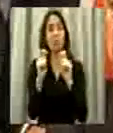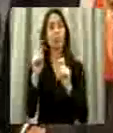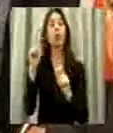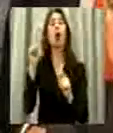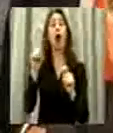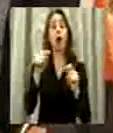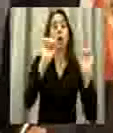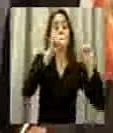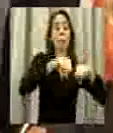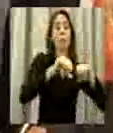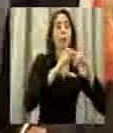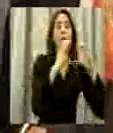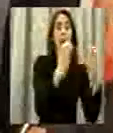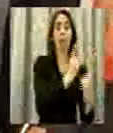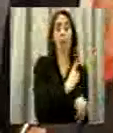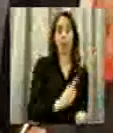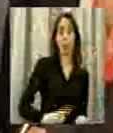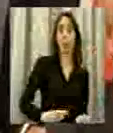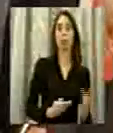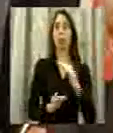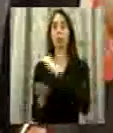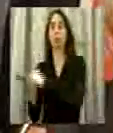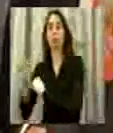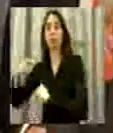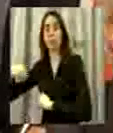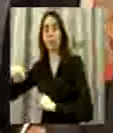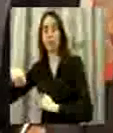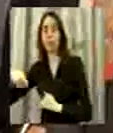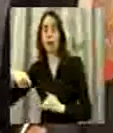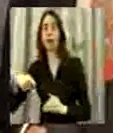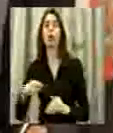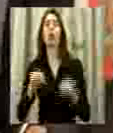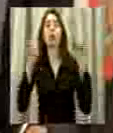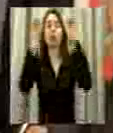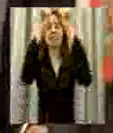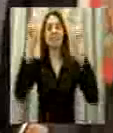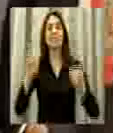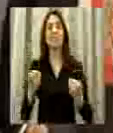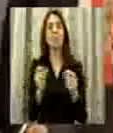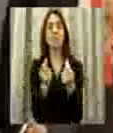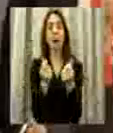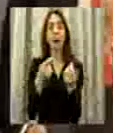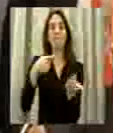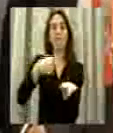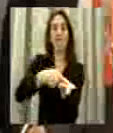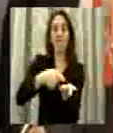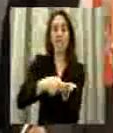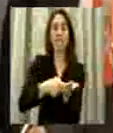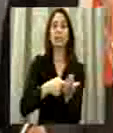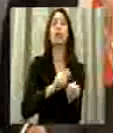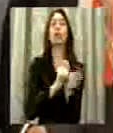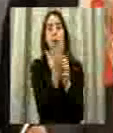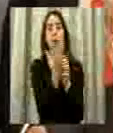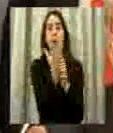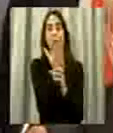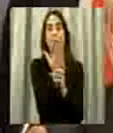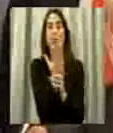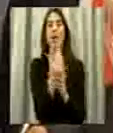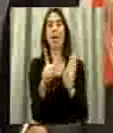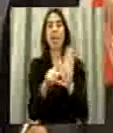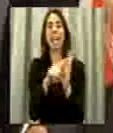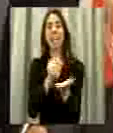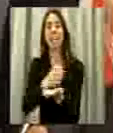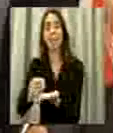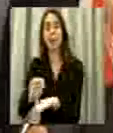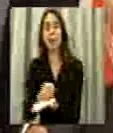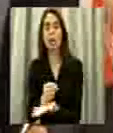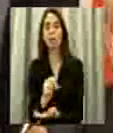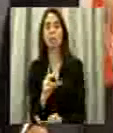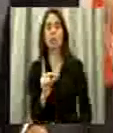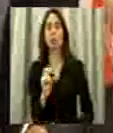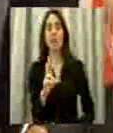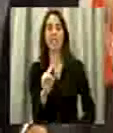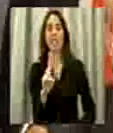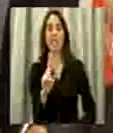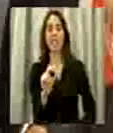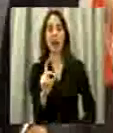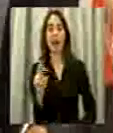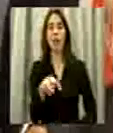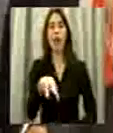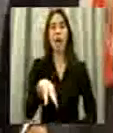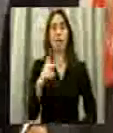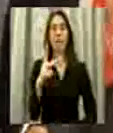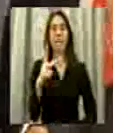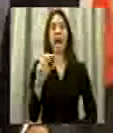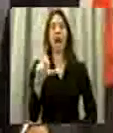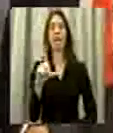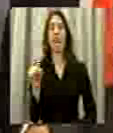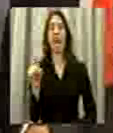en el Senado. Y la modernización del sistema financiero, la ley de tributación de derivados, ya aprobada, la ley que llamamos MK clase media, que ha